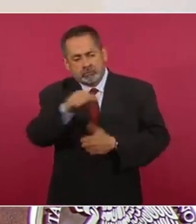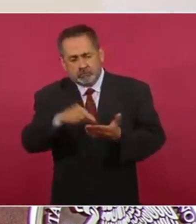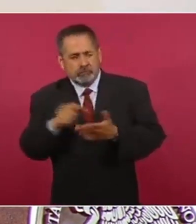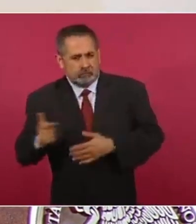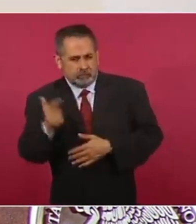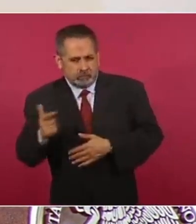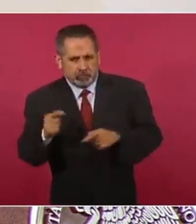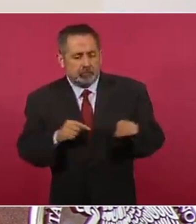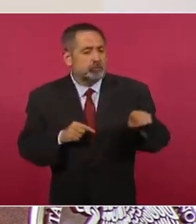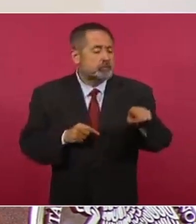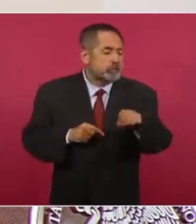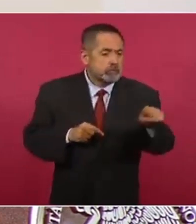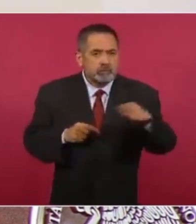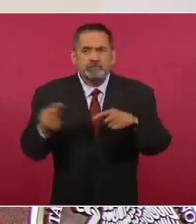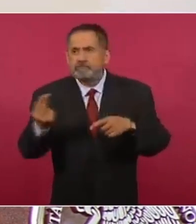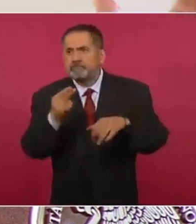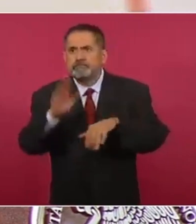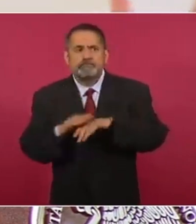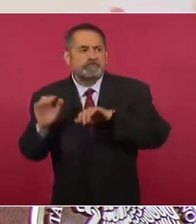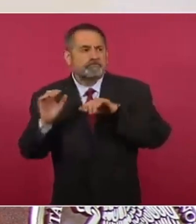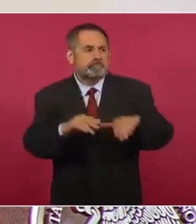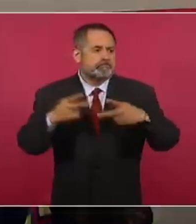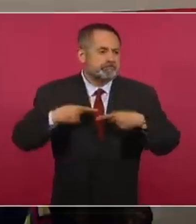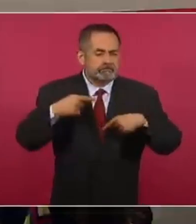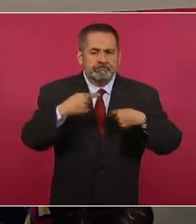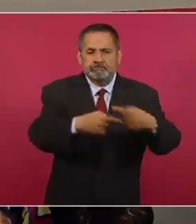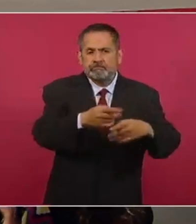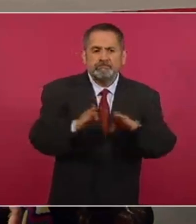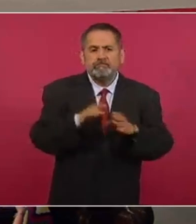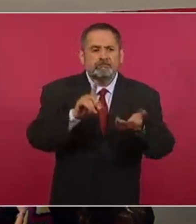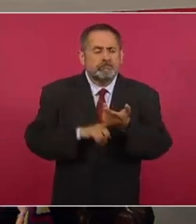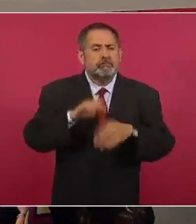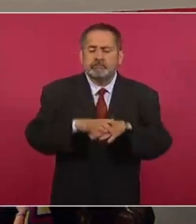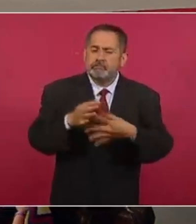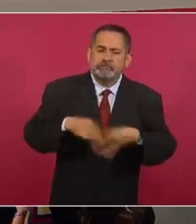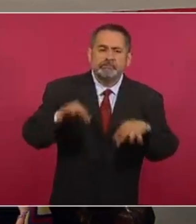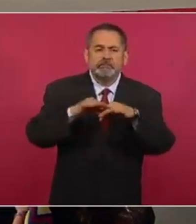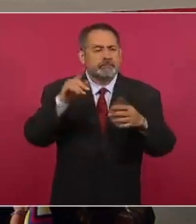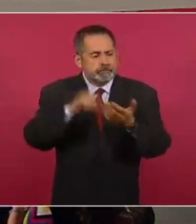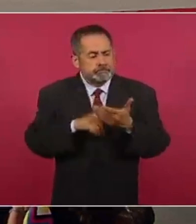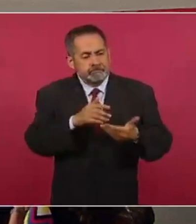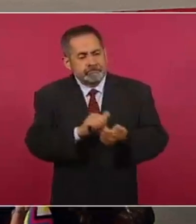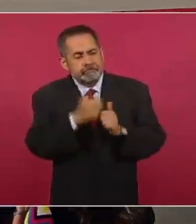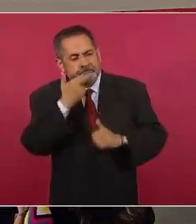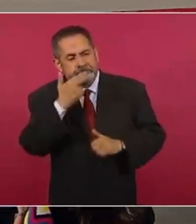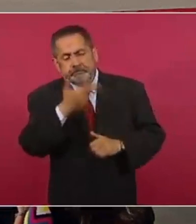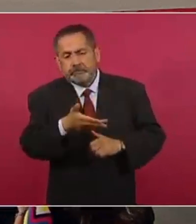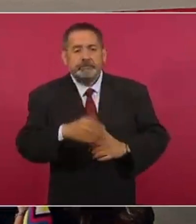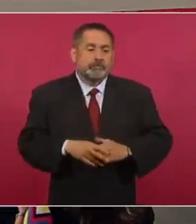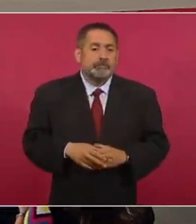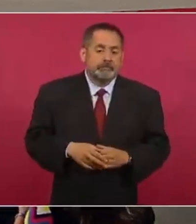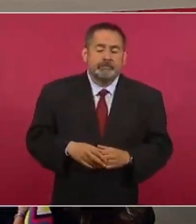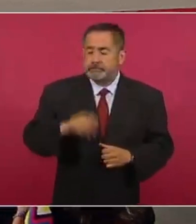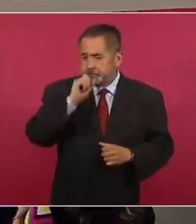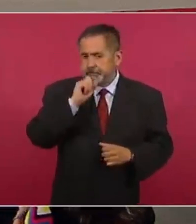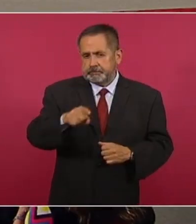requiere de más personal para poder tener todo su potencial y toda su productividad y también hemos ido trabajando